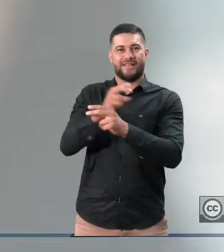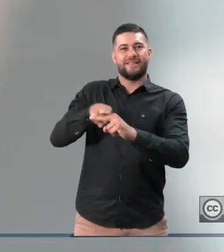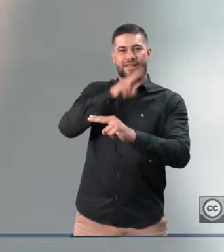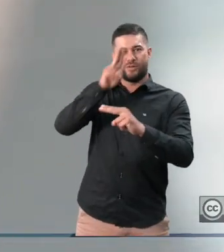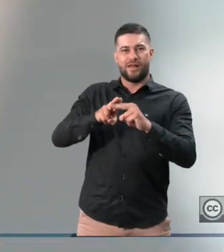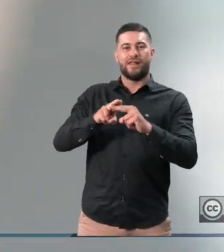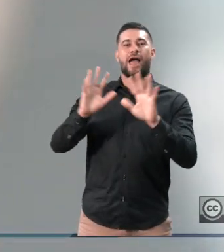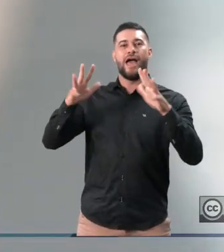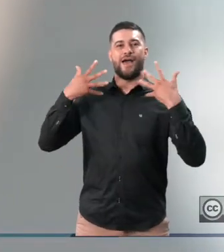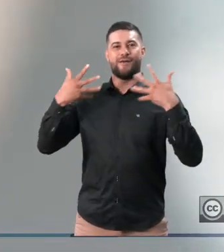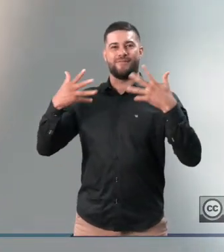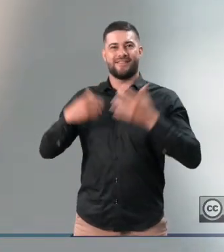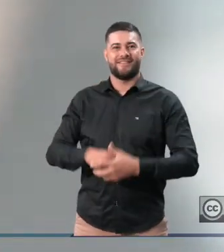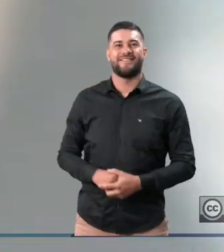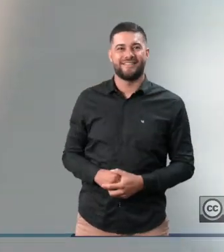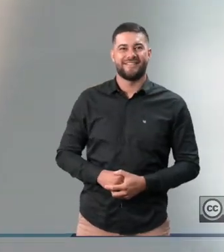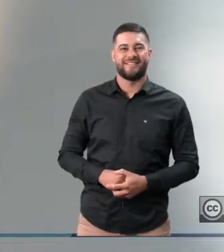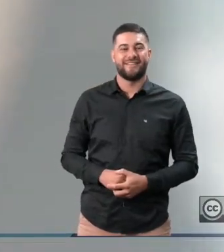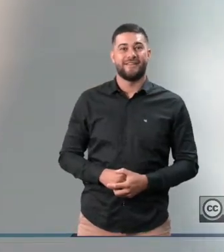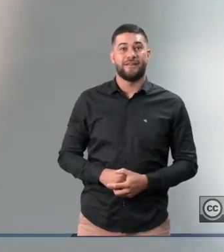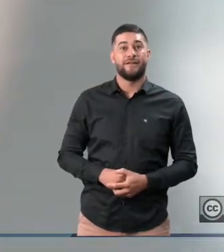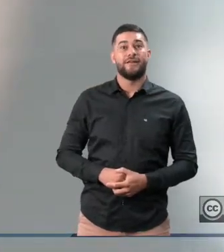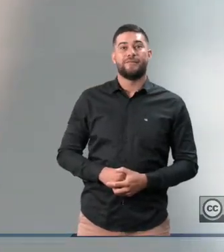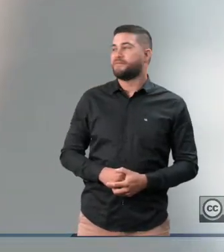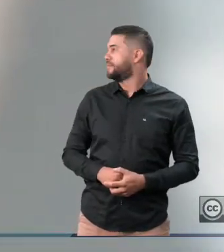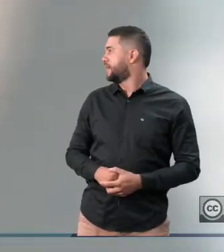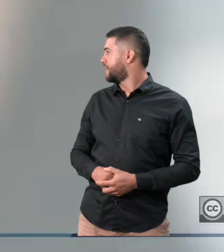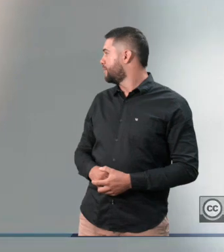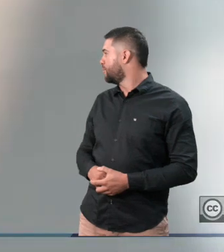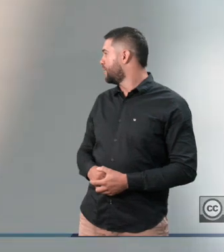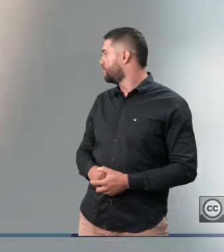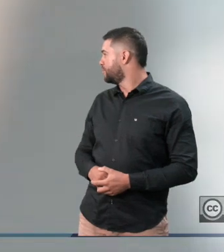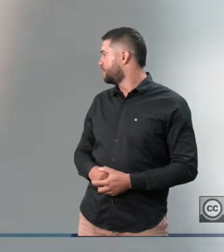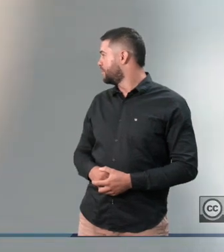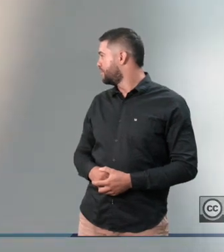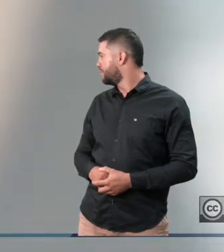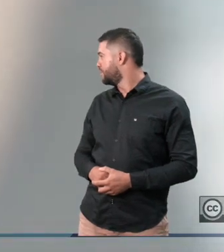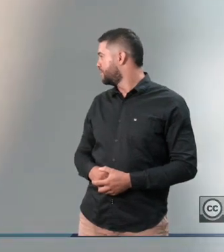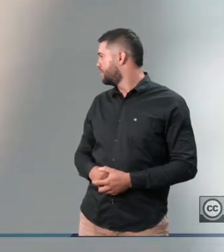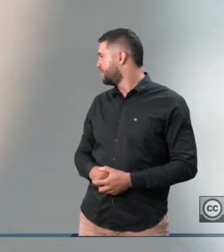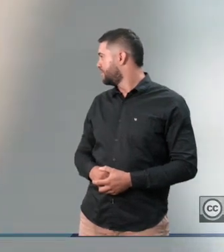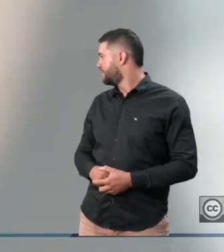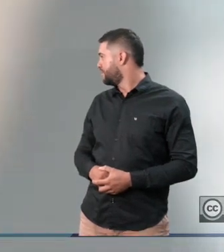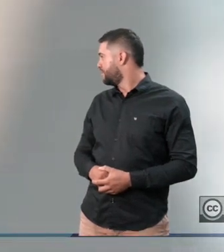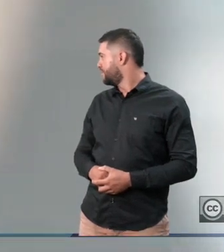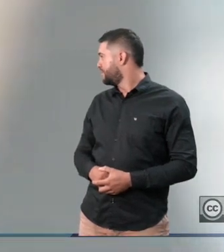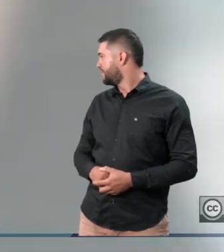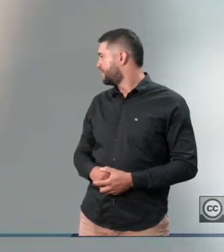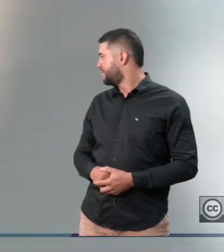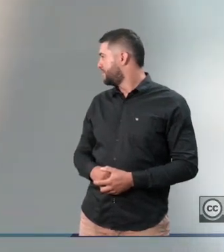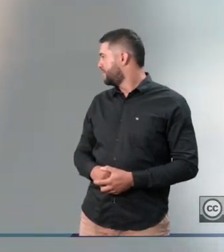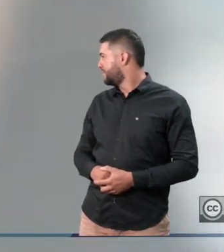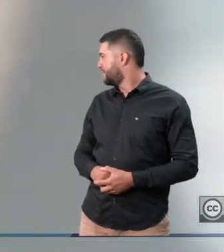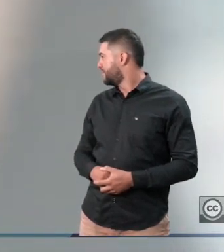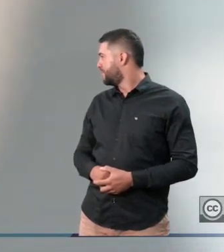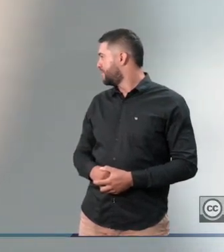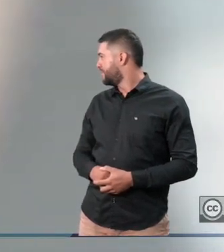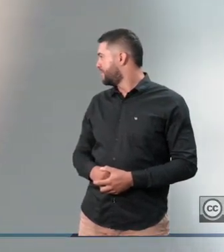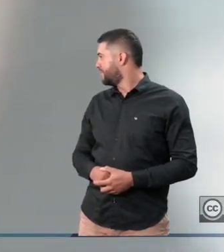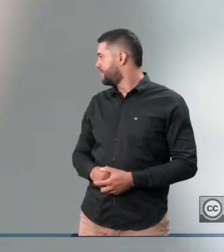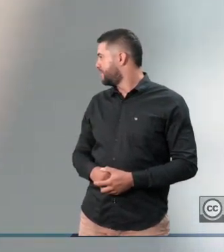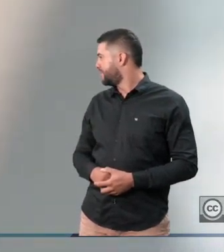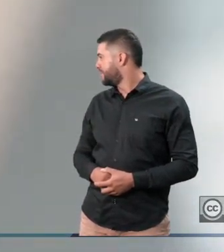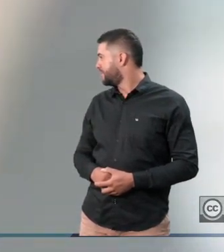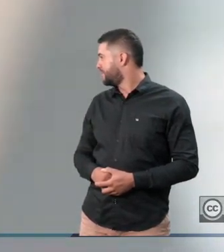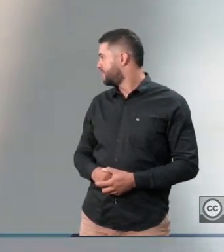y Educación Ambiental. Esta es su nueva denominación. Recuerden, un representante estudiantil está para trabajar desde